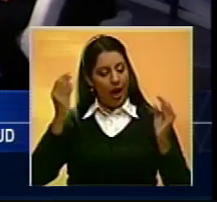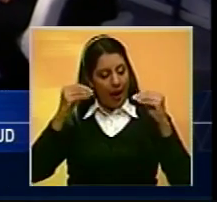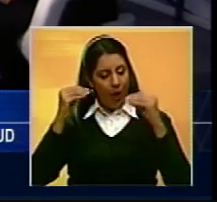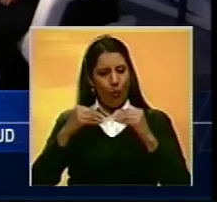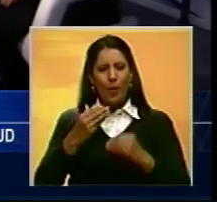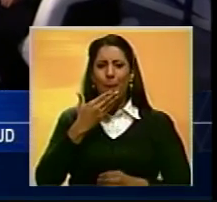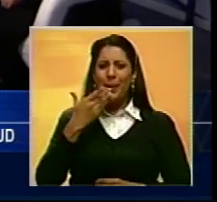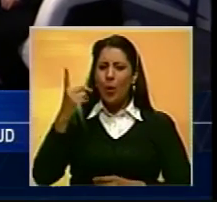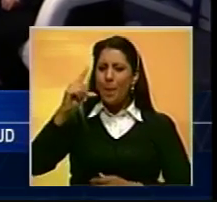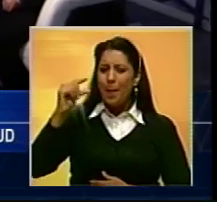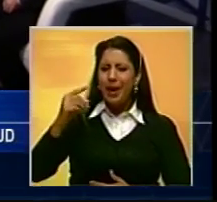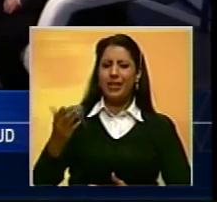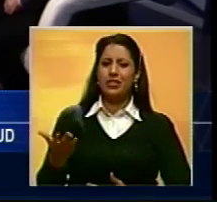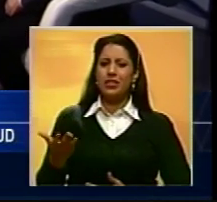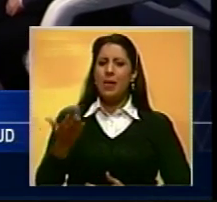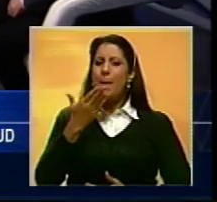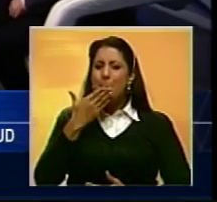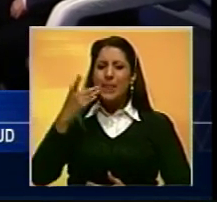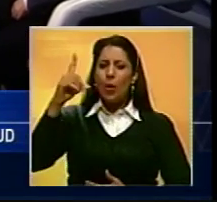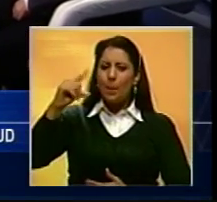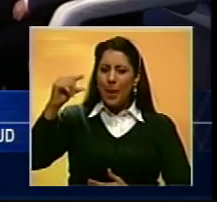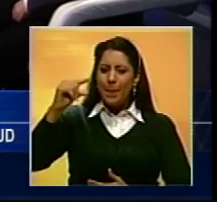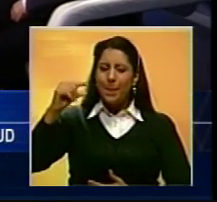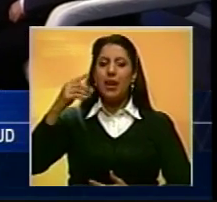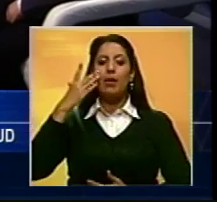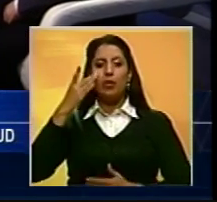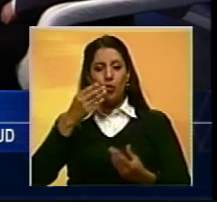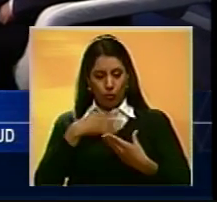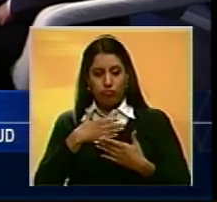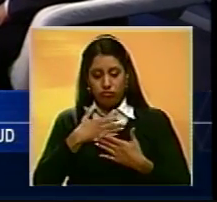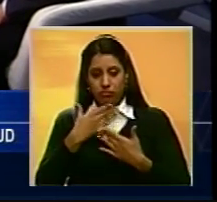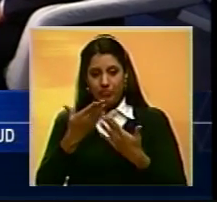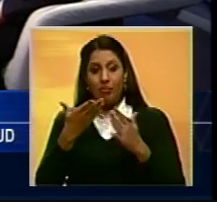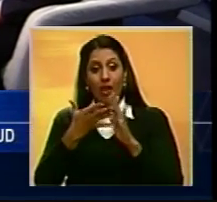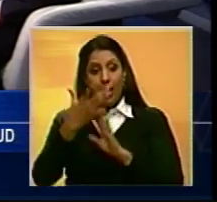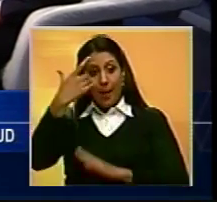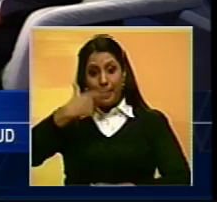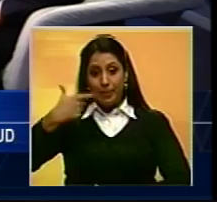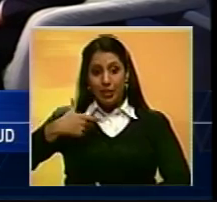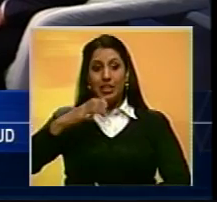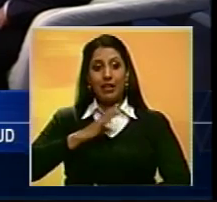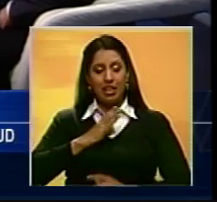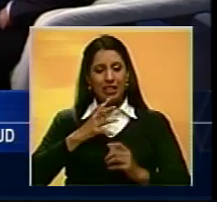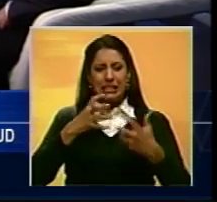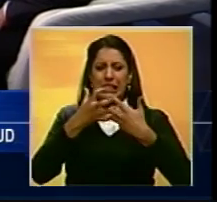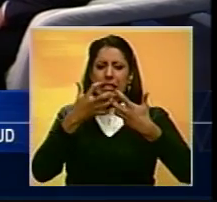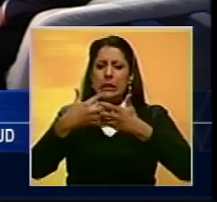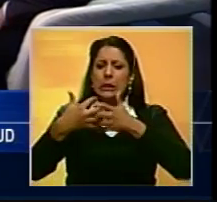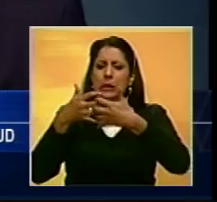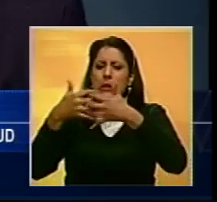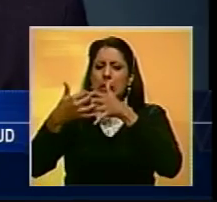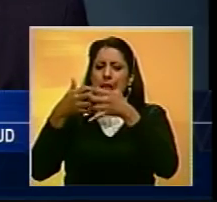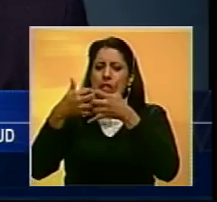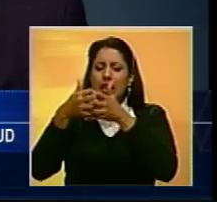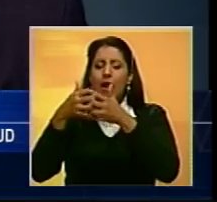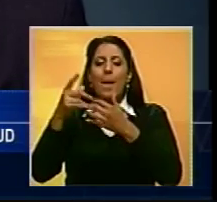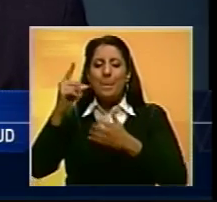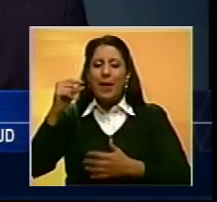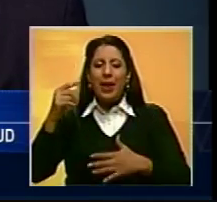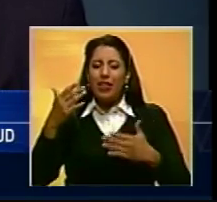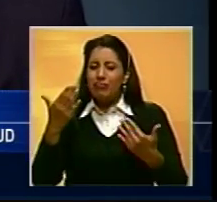porque es lo más barato. Es mucho más barato, te lo puedo decir yo, cuando unas personas tienen un conflicto, es mucho más